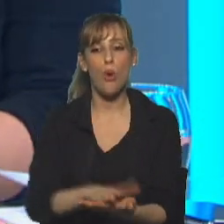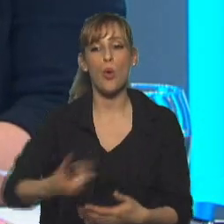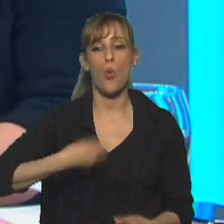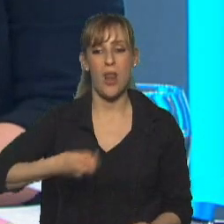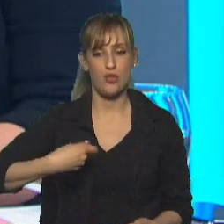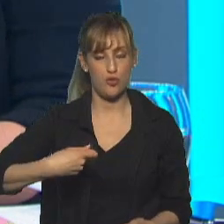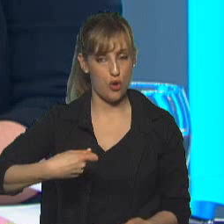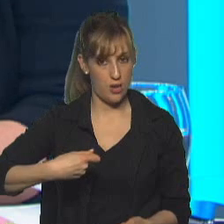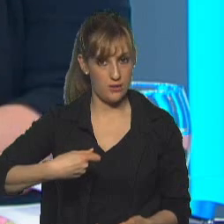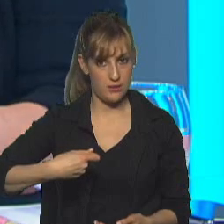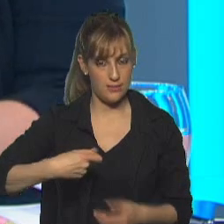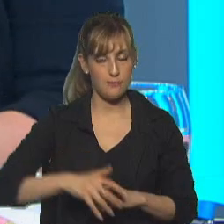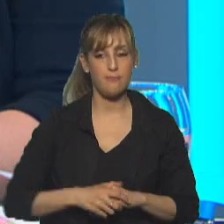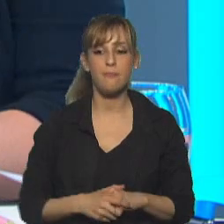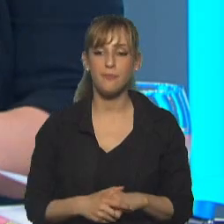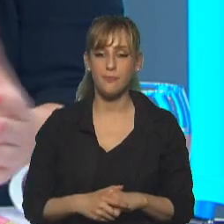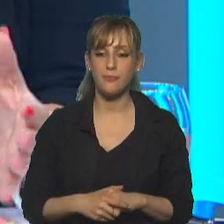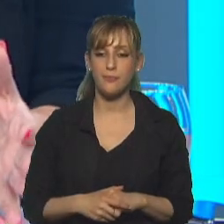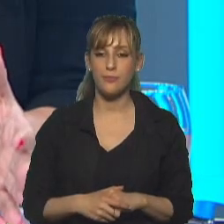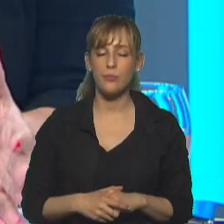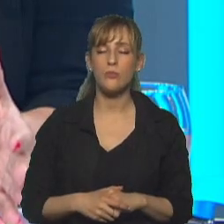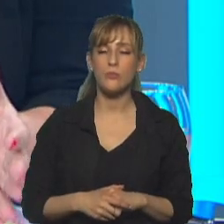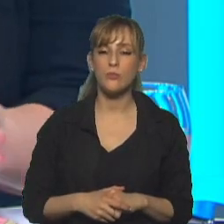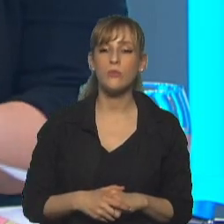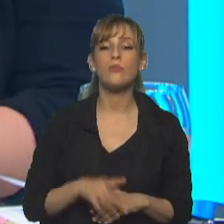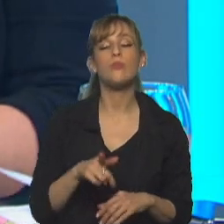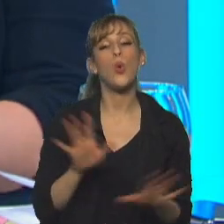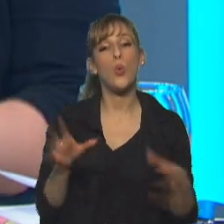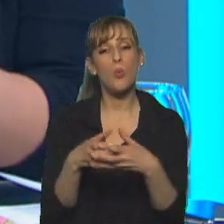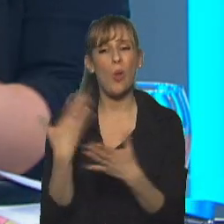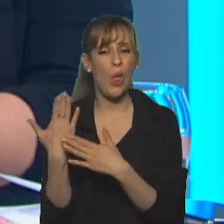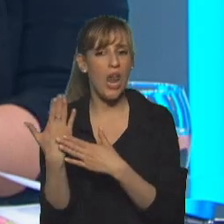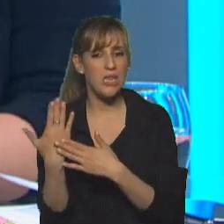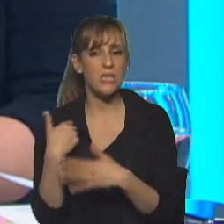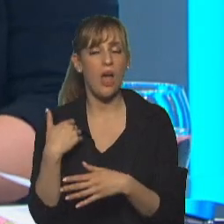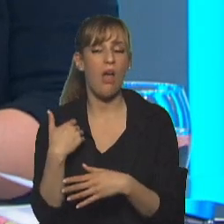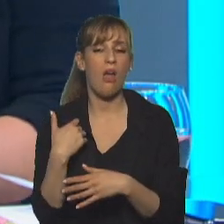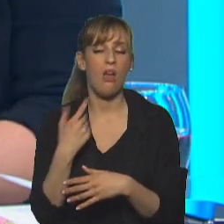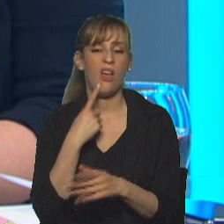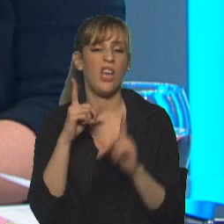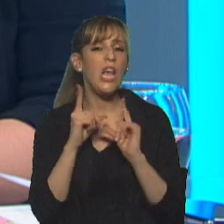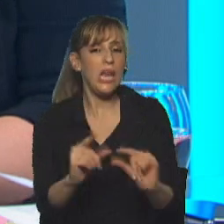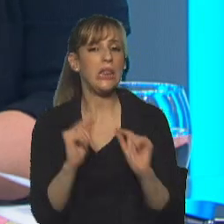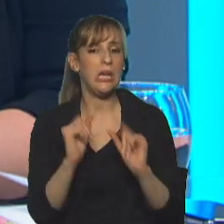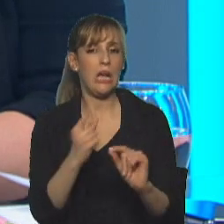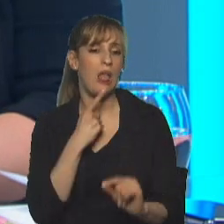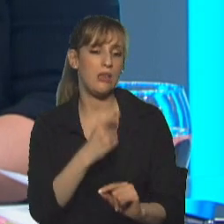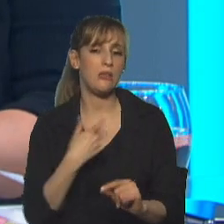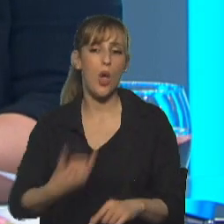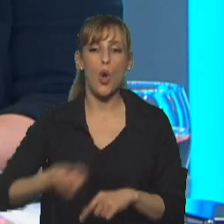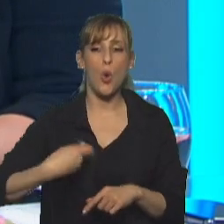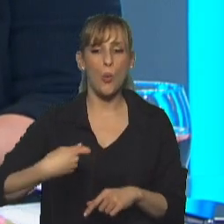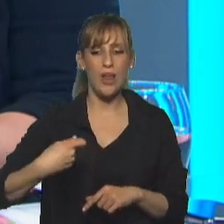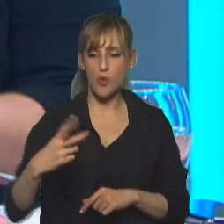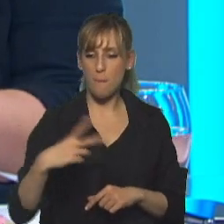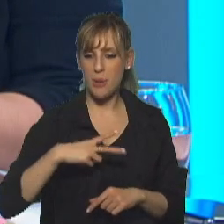demandas del estallido social. Escuchaba un poco una crítica por derecha, ¿no?, de creer que las AFP, las jubilaciones privadas, van a terminar, a